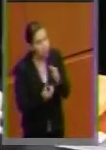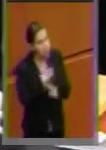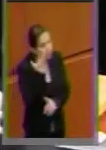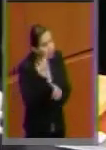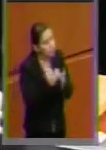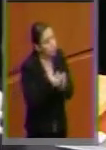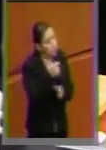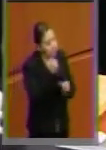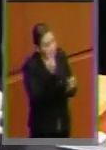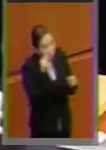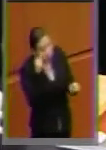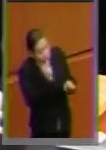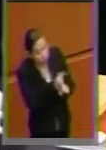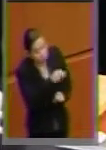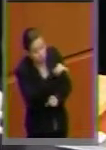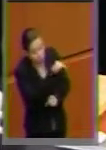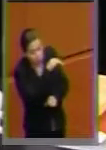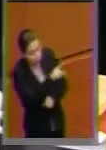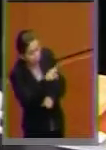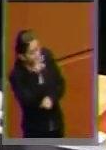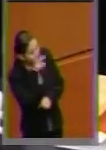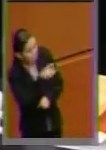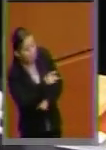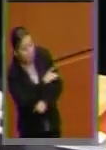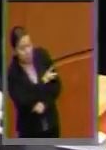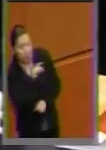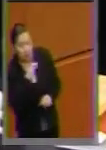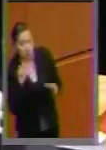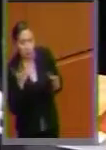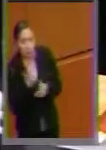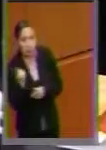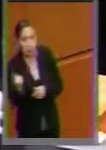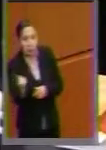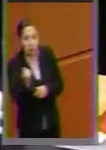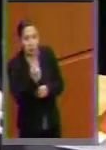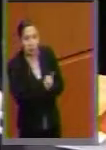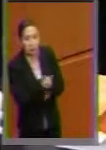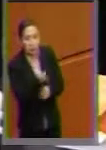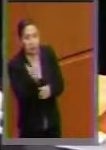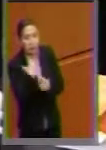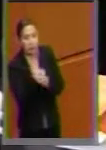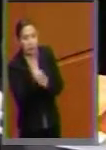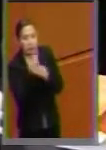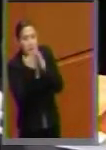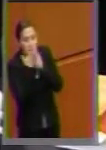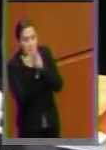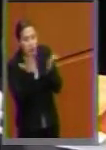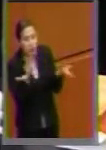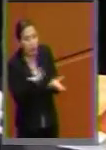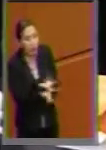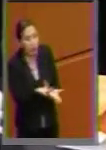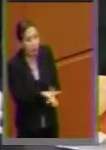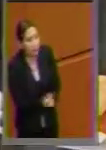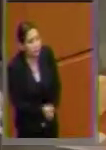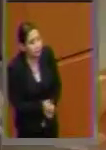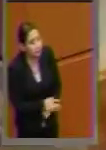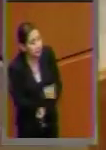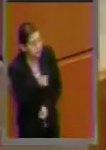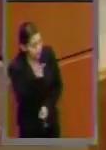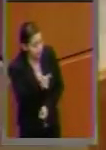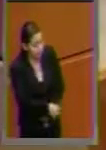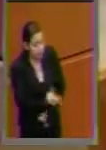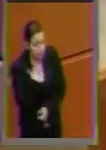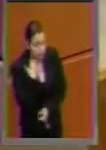cómo hay ministerios públicos que en verdad les da terror ver que llega un detenido y no saben qué hacer porque éste